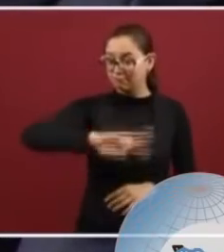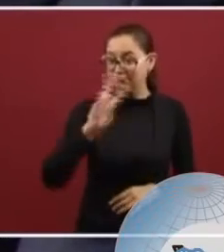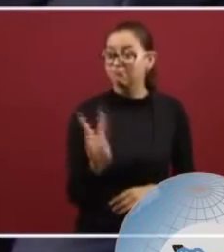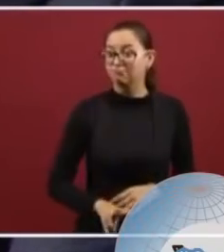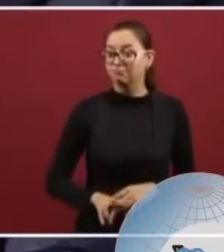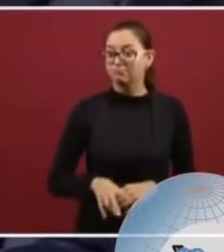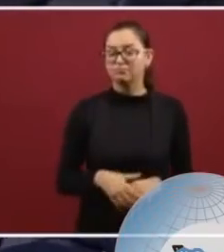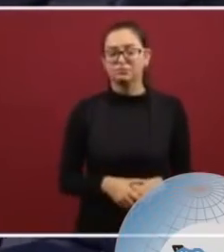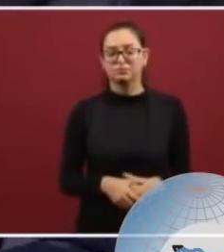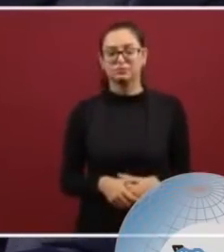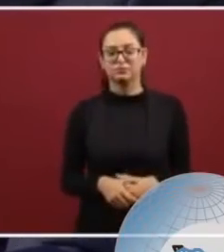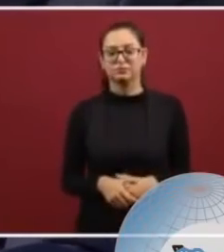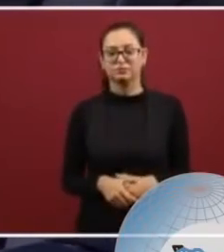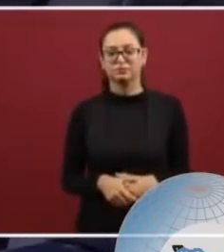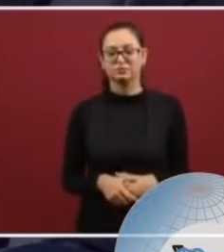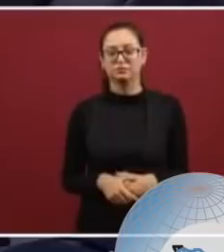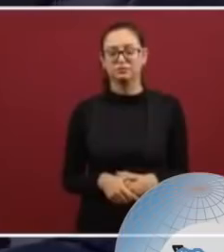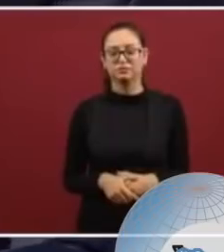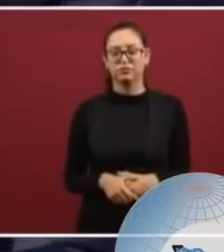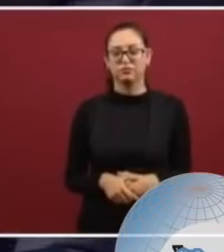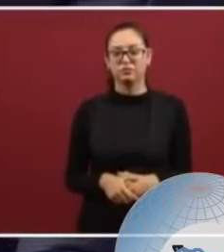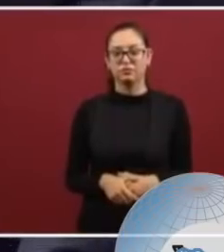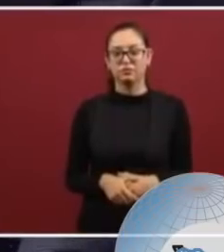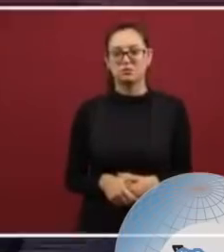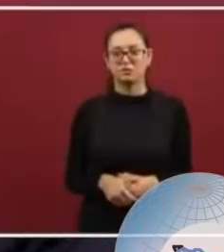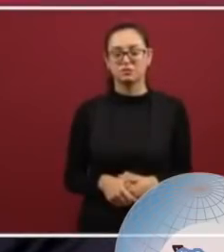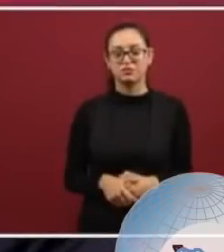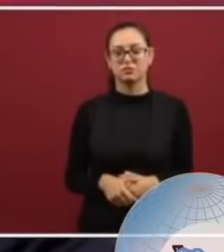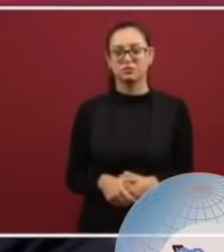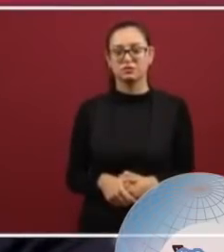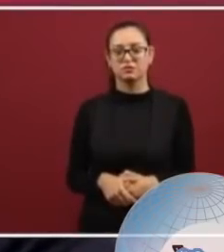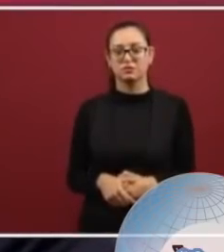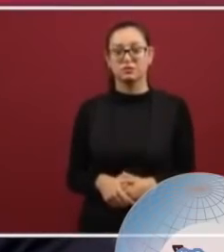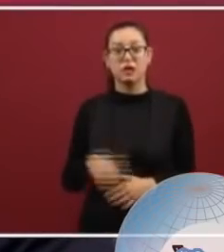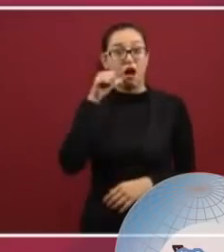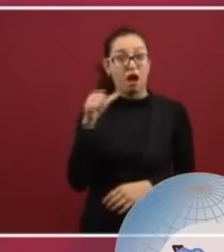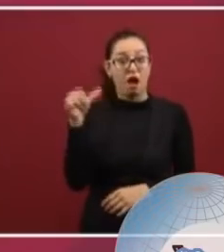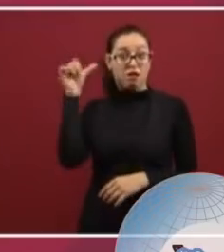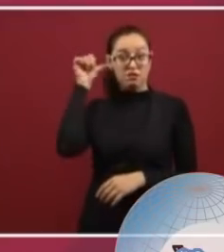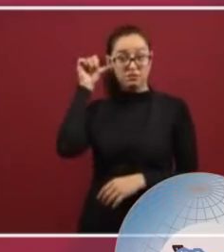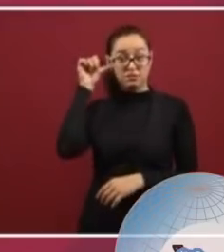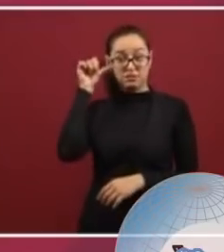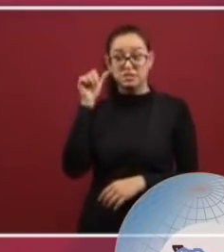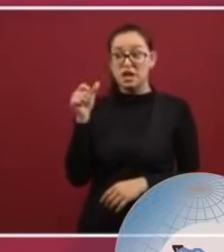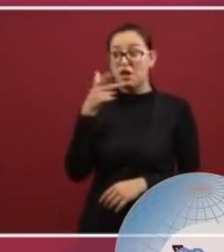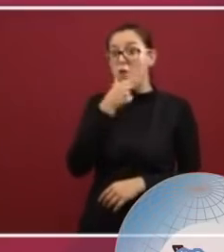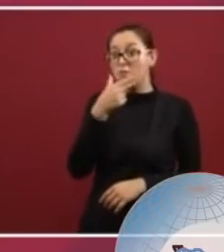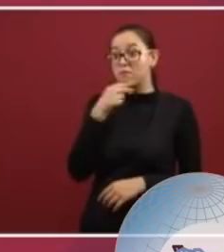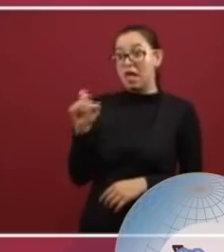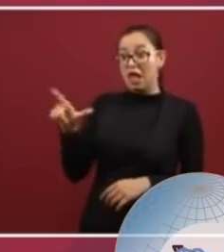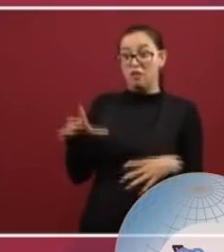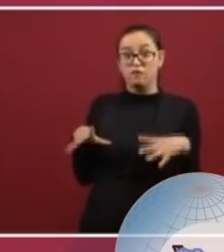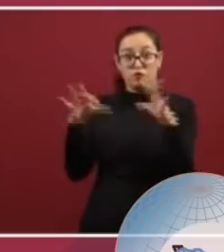Y la plática con el fundador de Facebook,